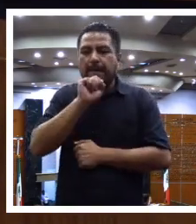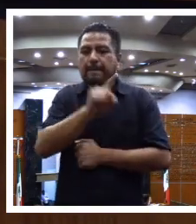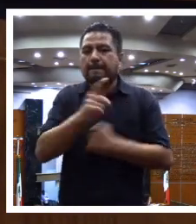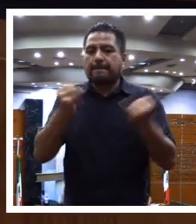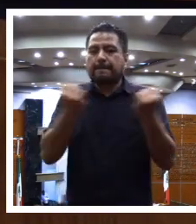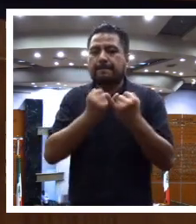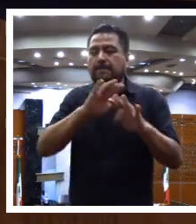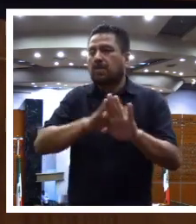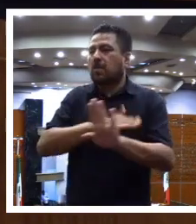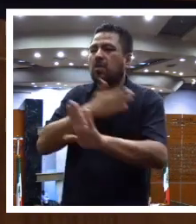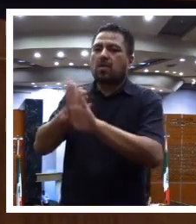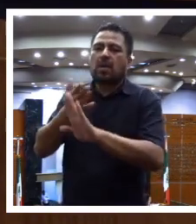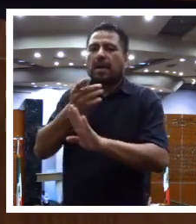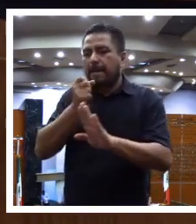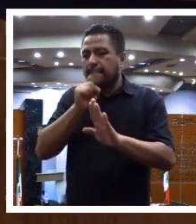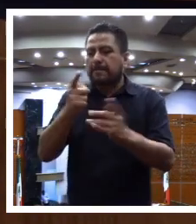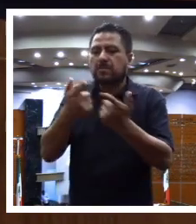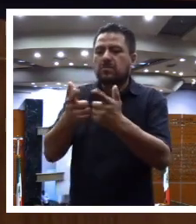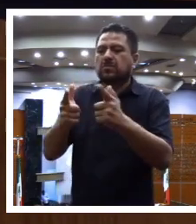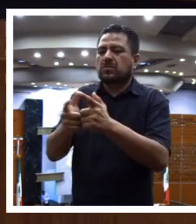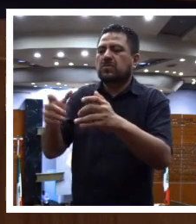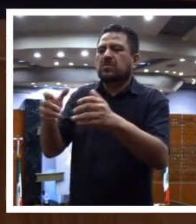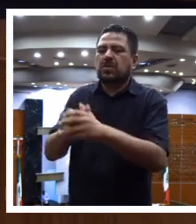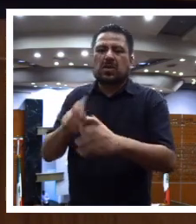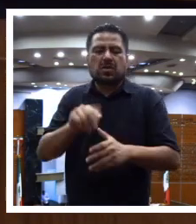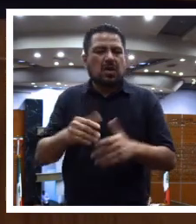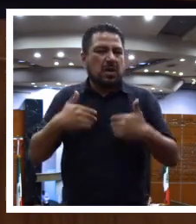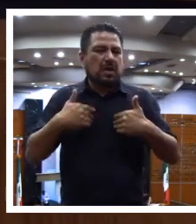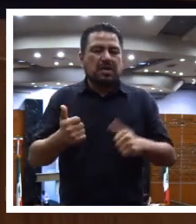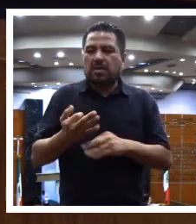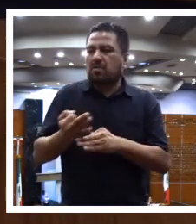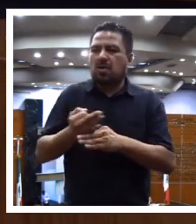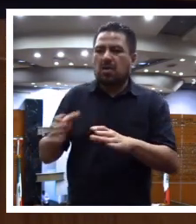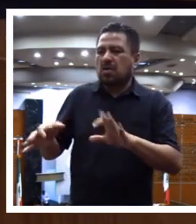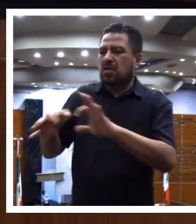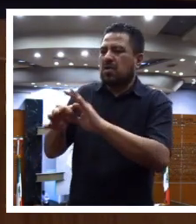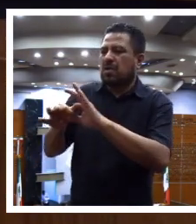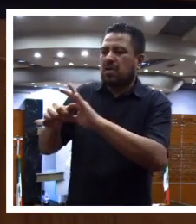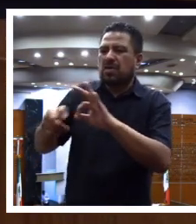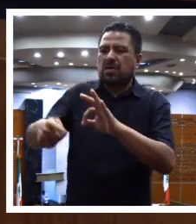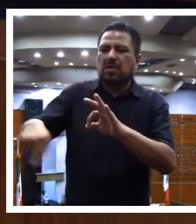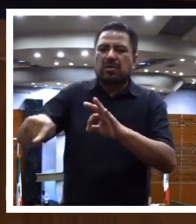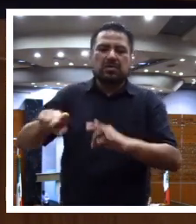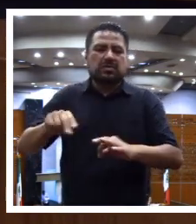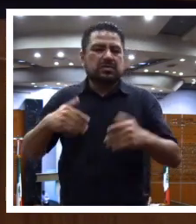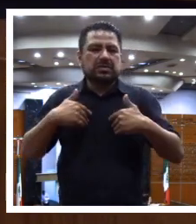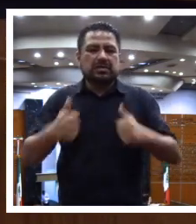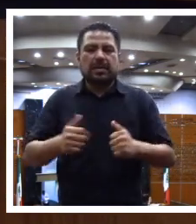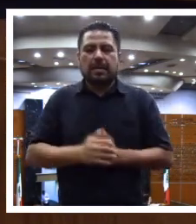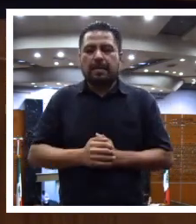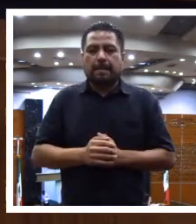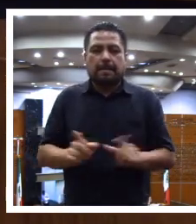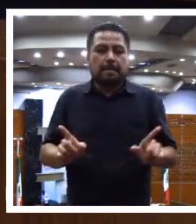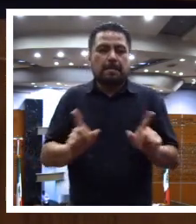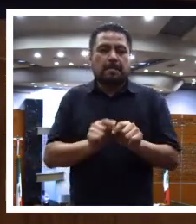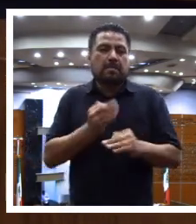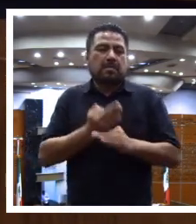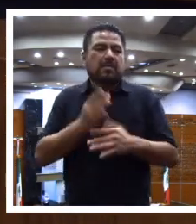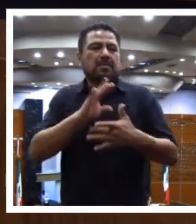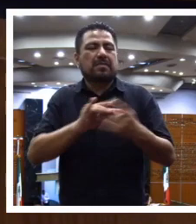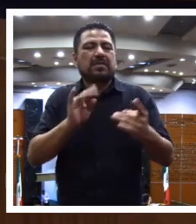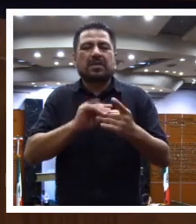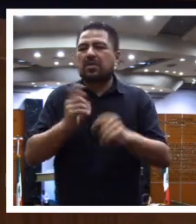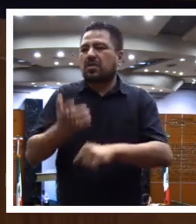incluso en contra de ellos mismos? No entiendo a Morena y a sus aliados. Fraseando a lo que dijo un